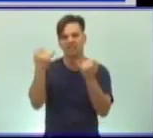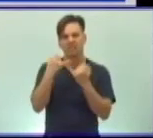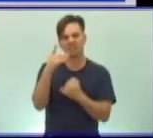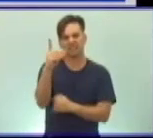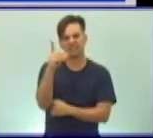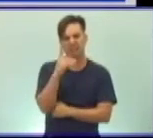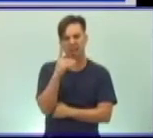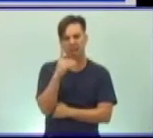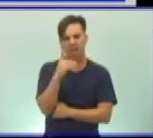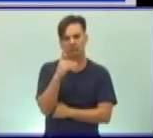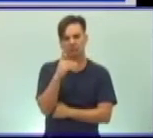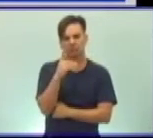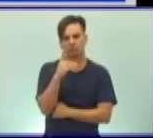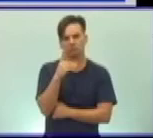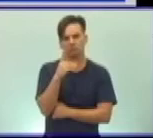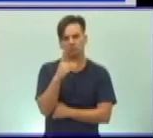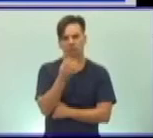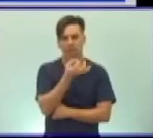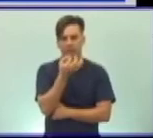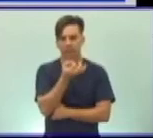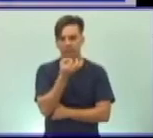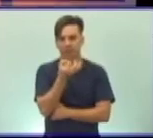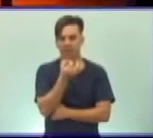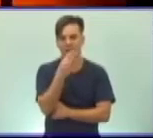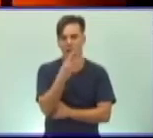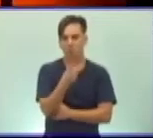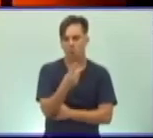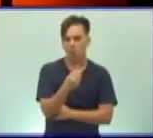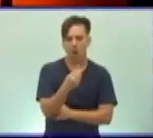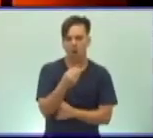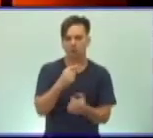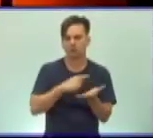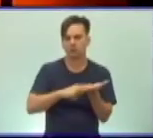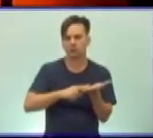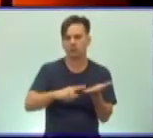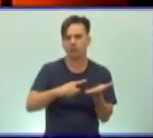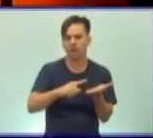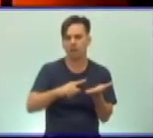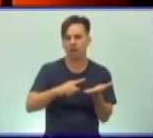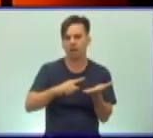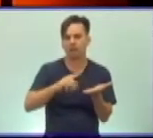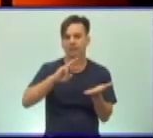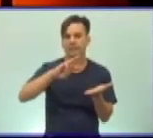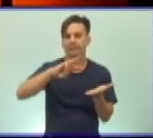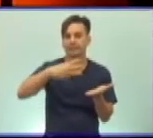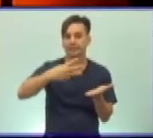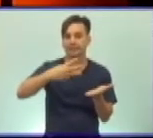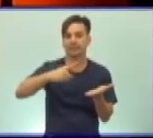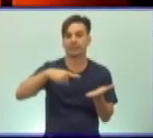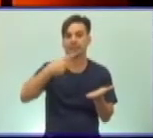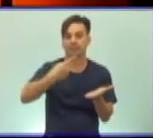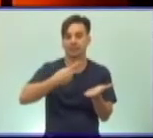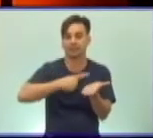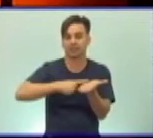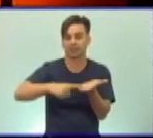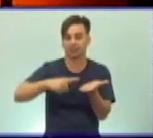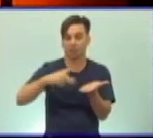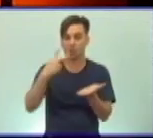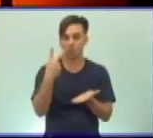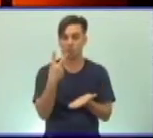libros restaurados en una semana y en la otra. Y el total de libros restaurados.